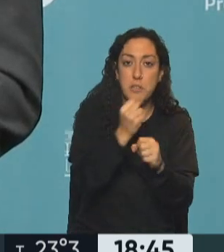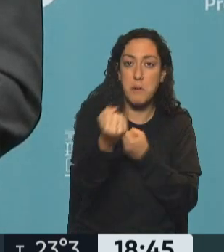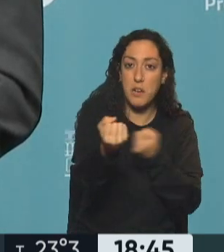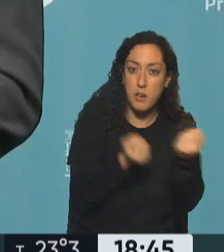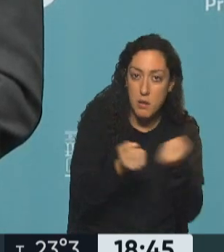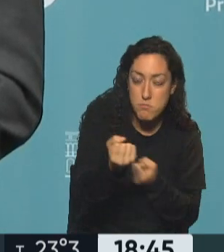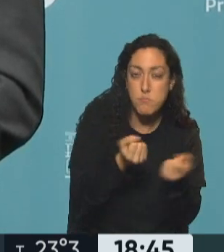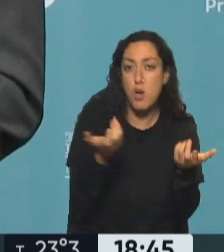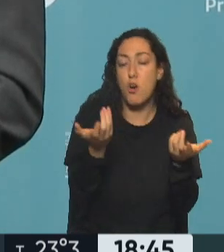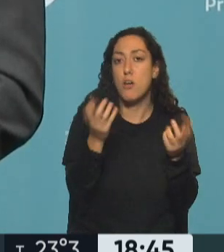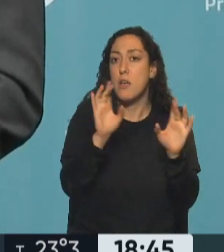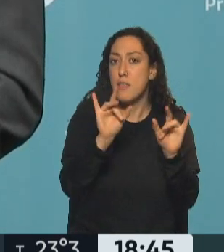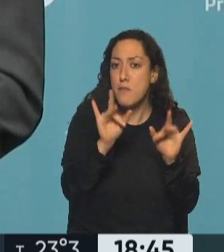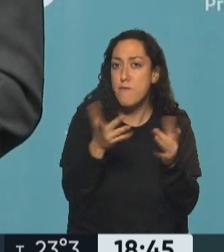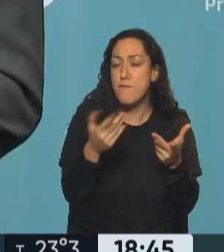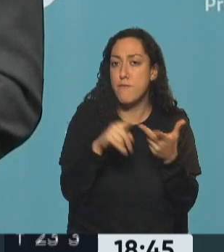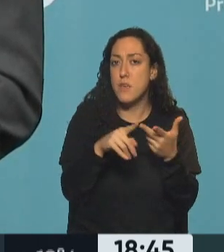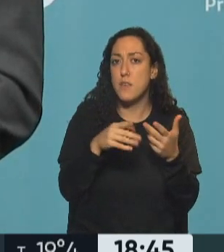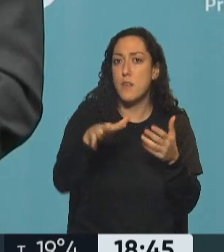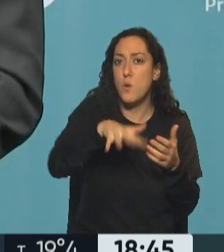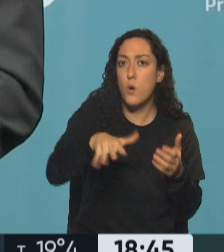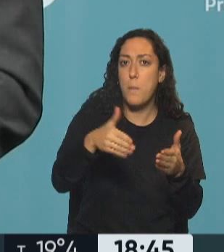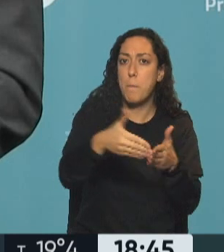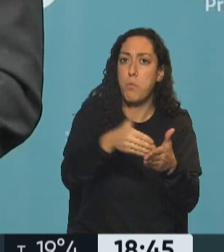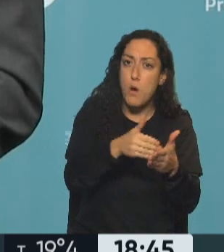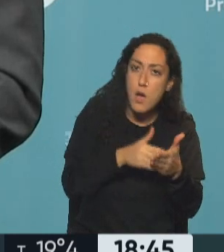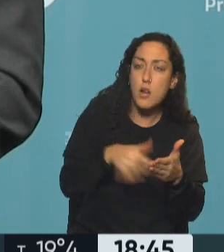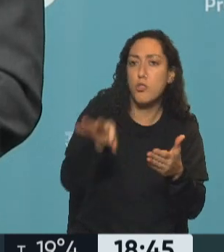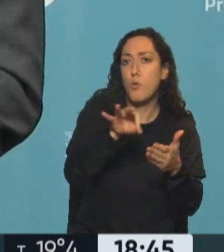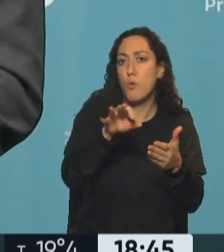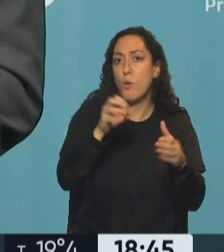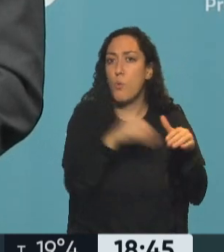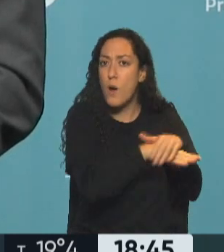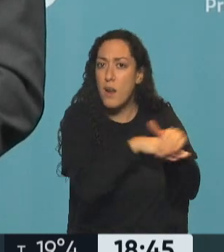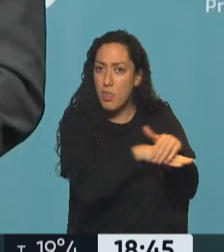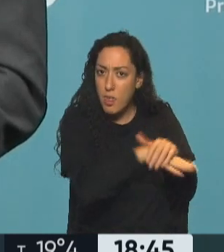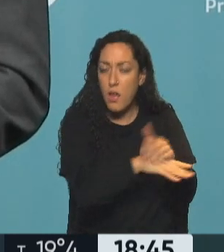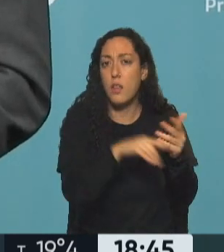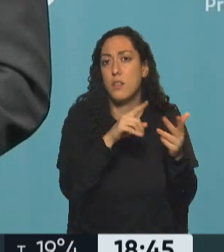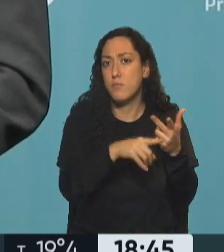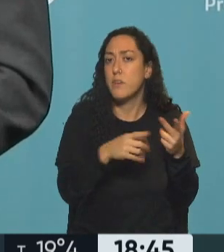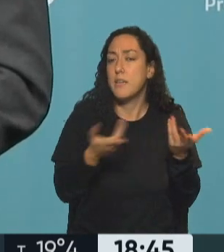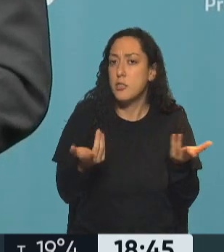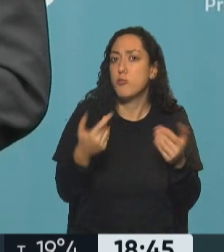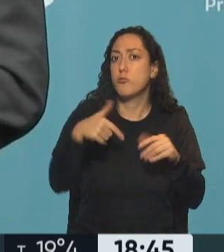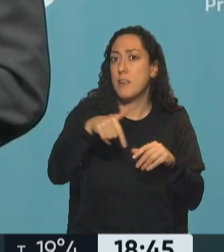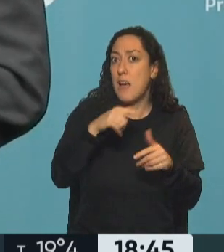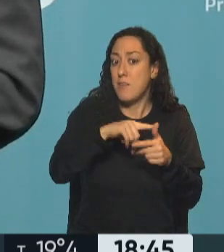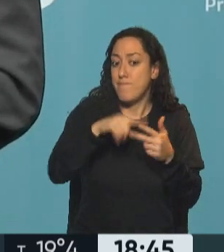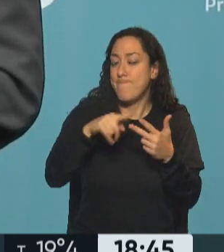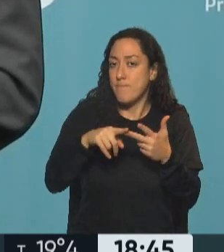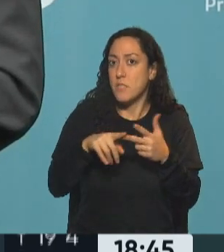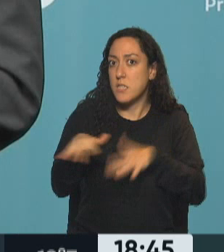puerto, que es de una dimensión muy diferente al resto de los años. En esos meses es donde hemos tenido estas